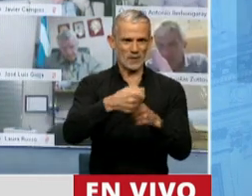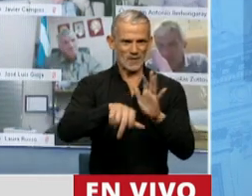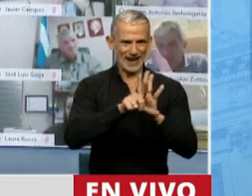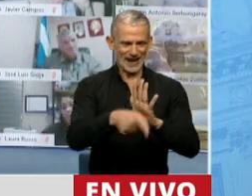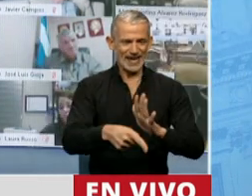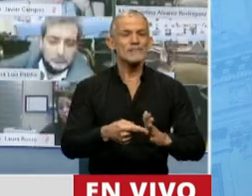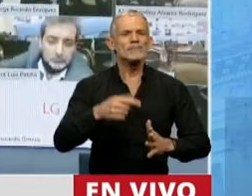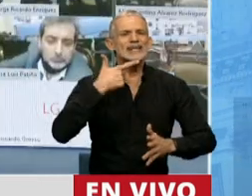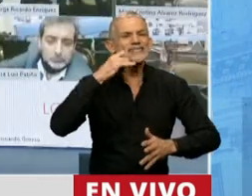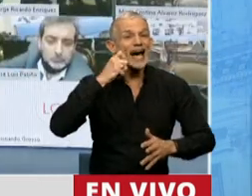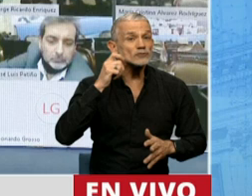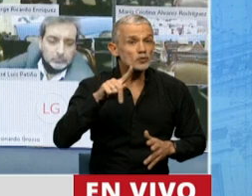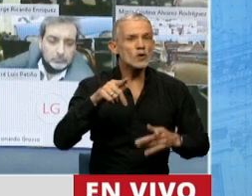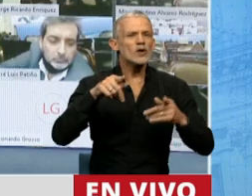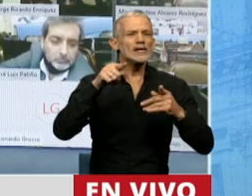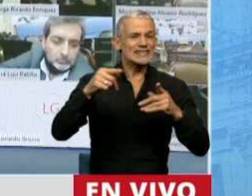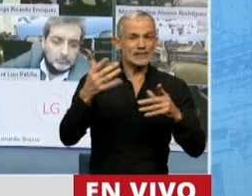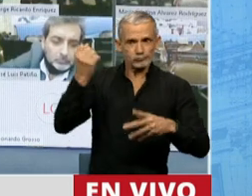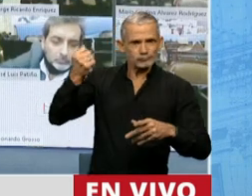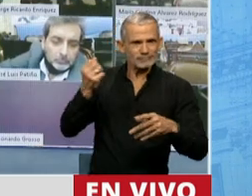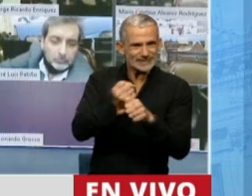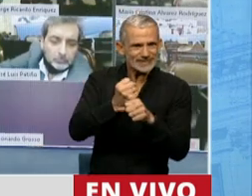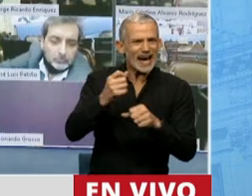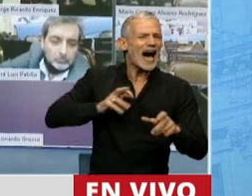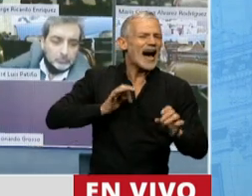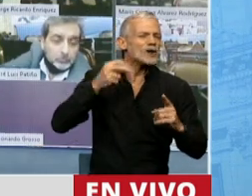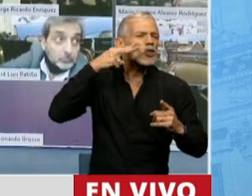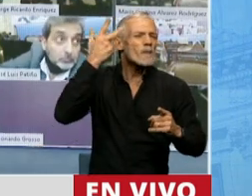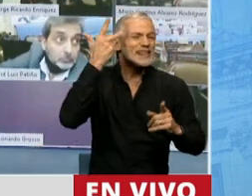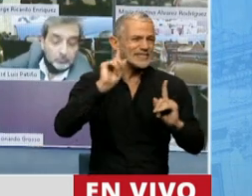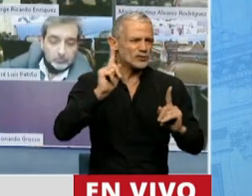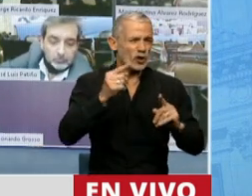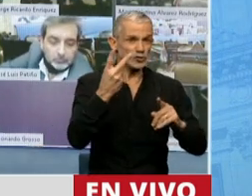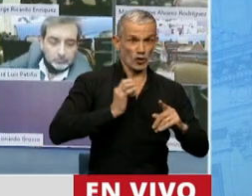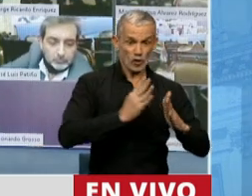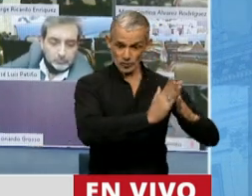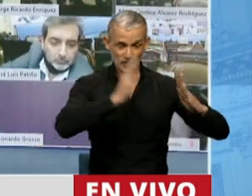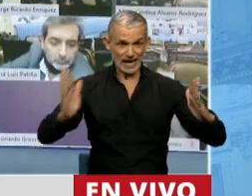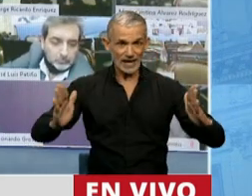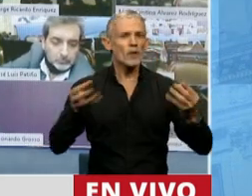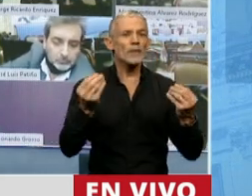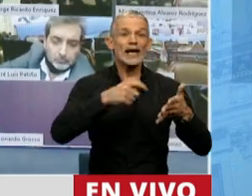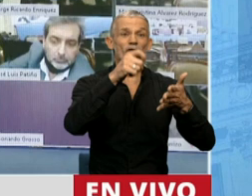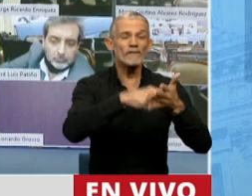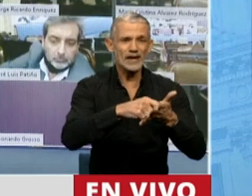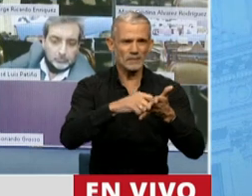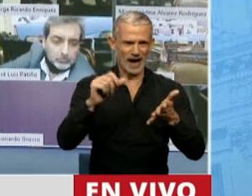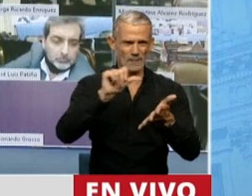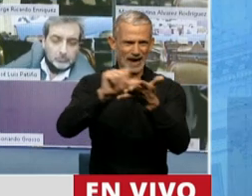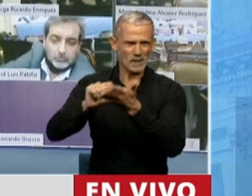escu se adopta en el año 2018 y se abren dos años para la firma de los